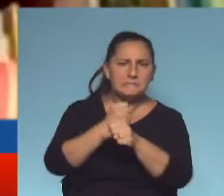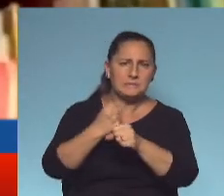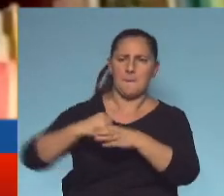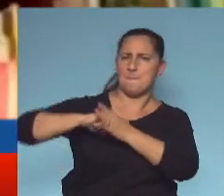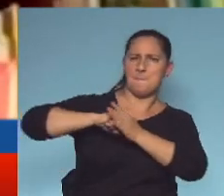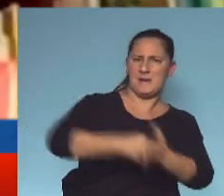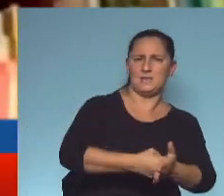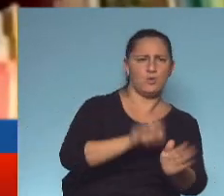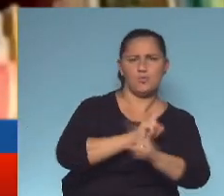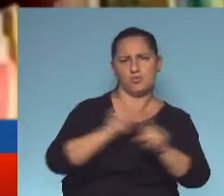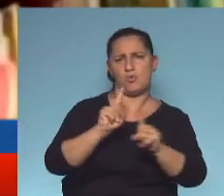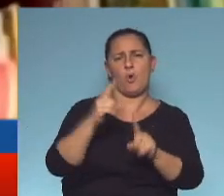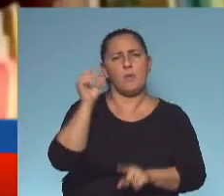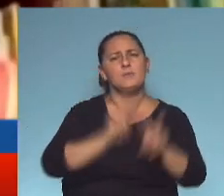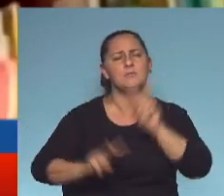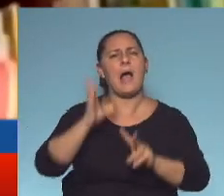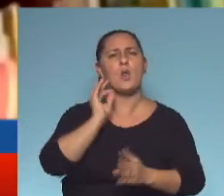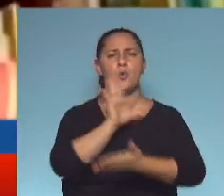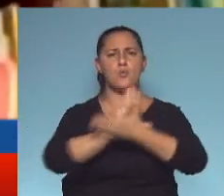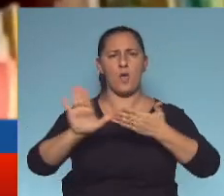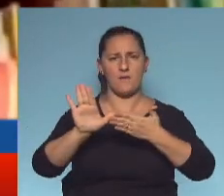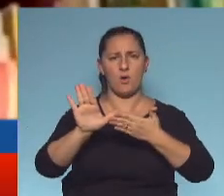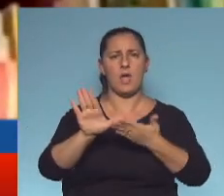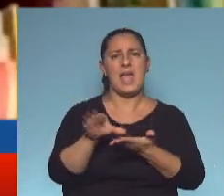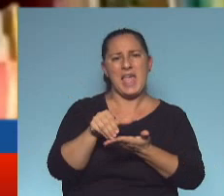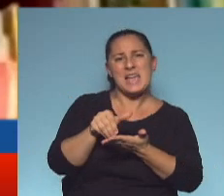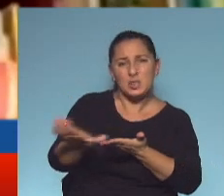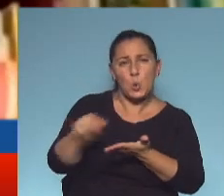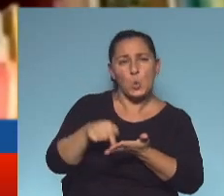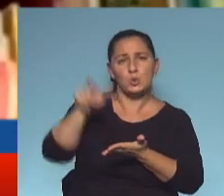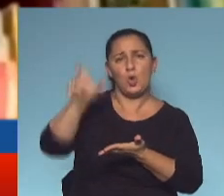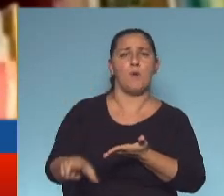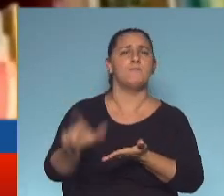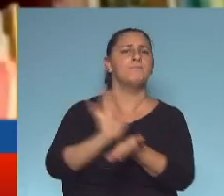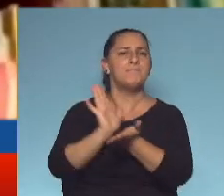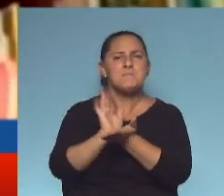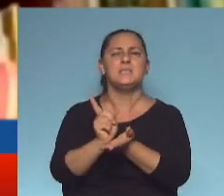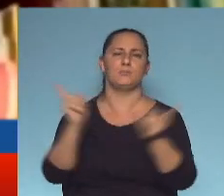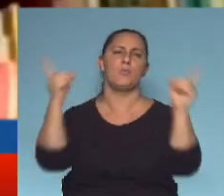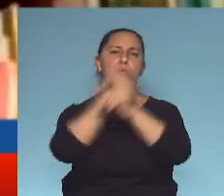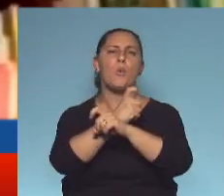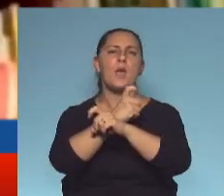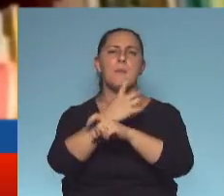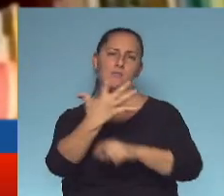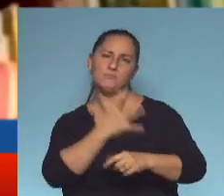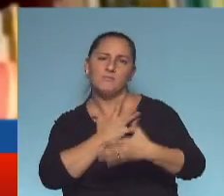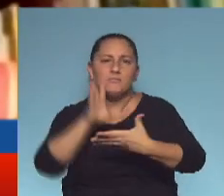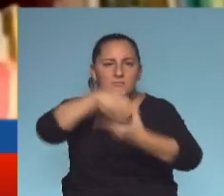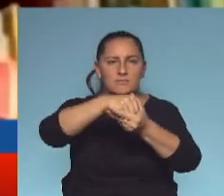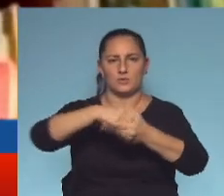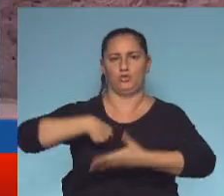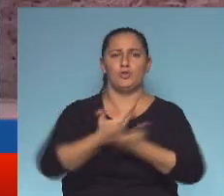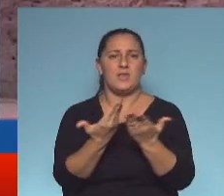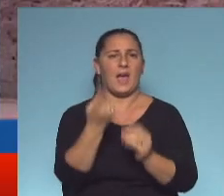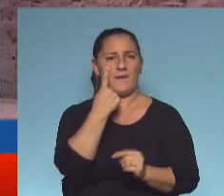opresión, sino de algo nuevo. Con la exclusión queda afectada en su misma raíz la pertenencia a la sociedad en la que se